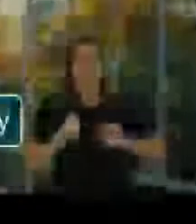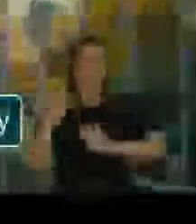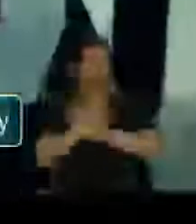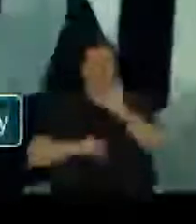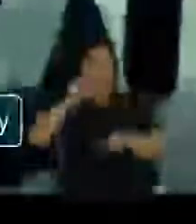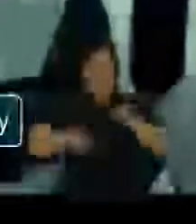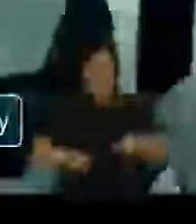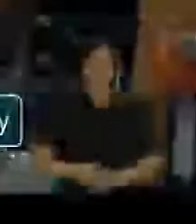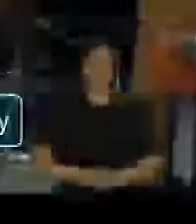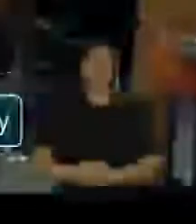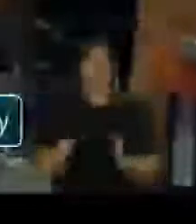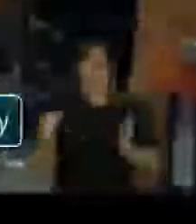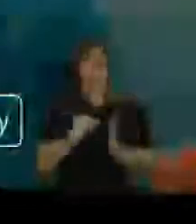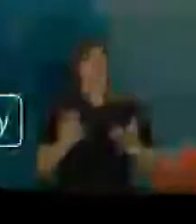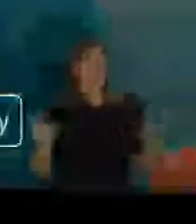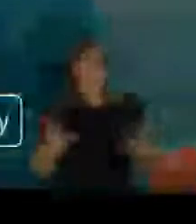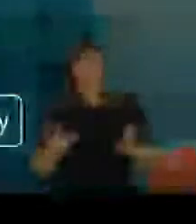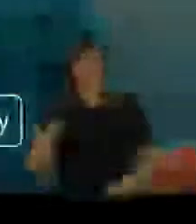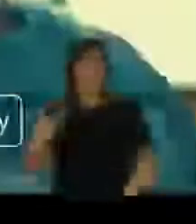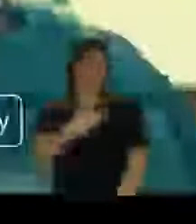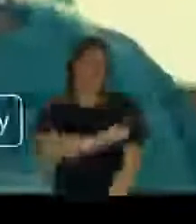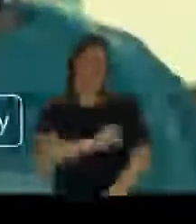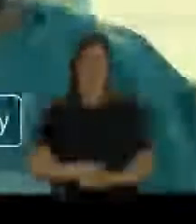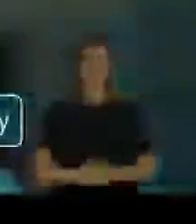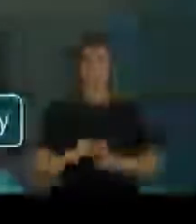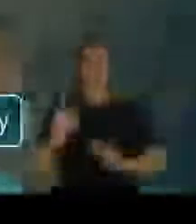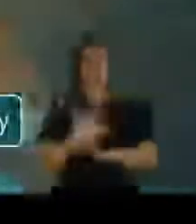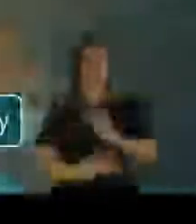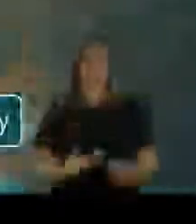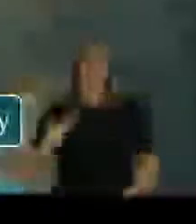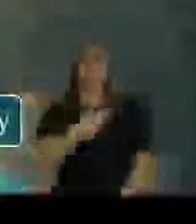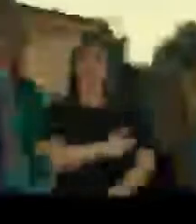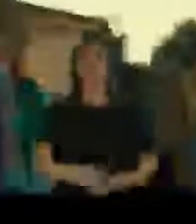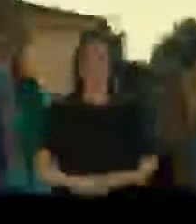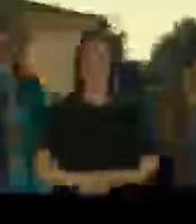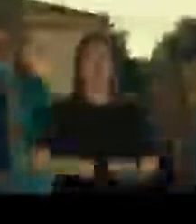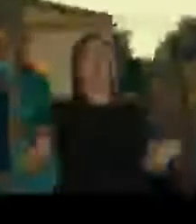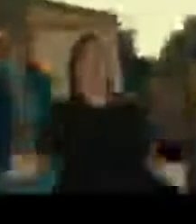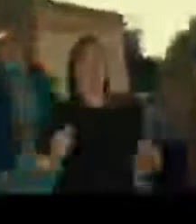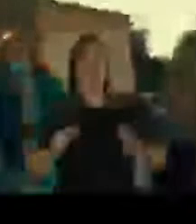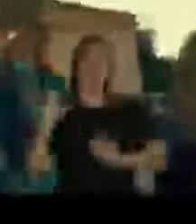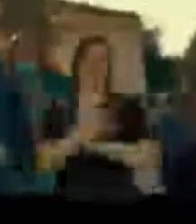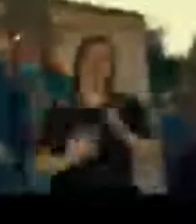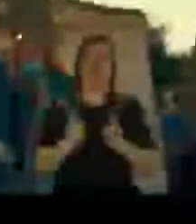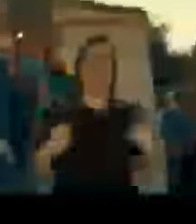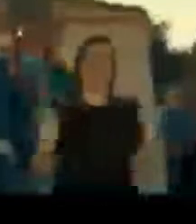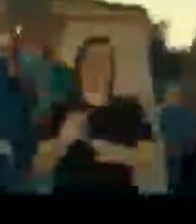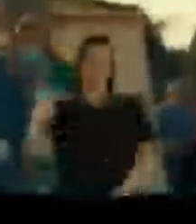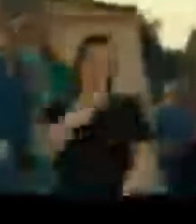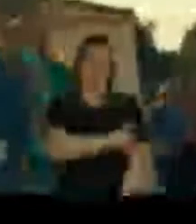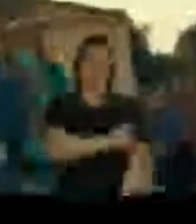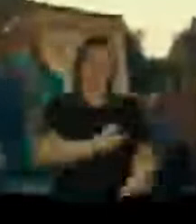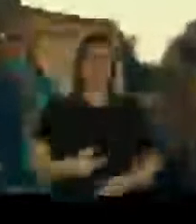uruguayos. Agéndate ahora mismo y ponele el brazo a la pandemia. Uruguay se vacuna. ¡Vamos, Uruguay, a vacunarse!